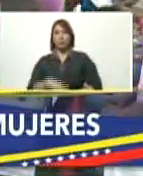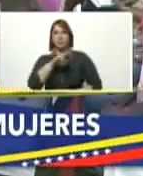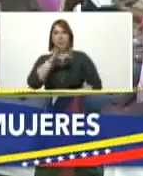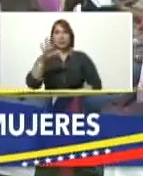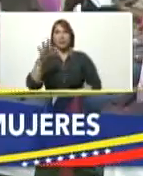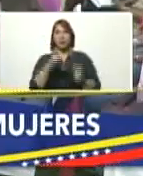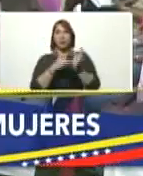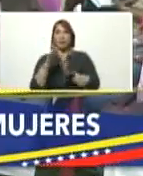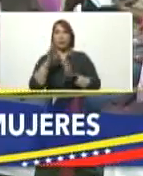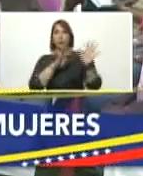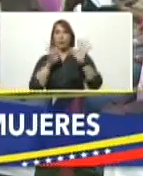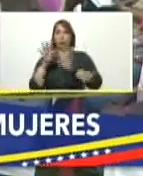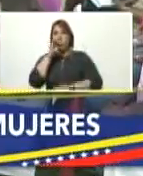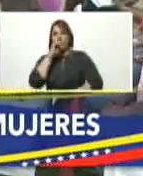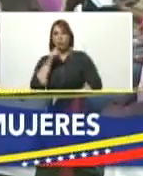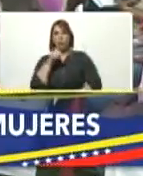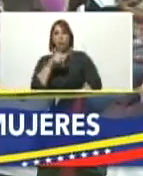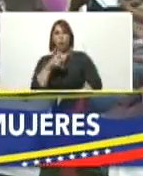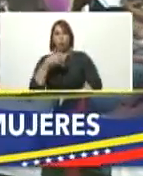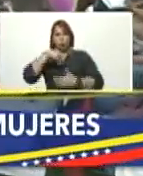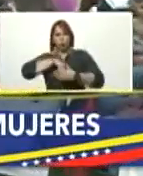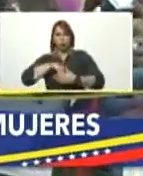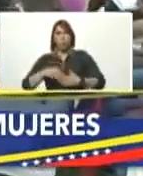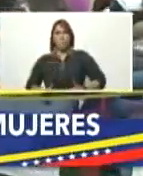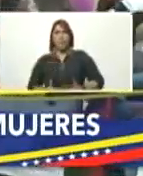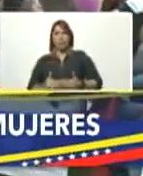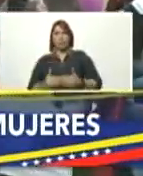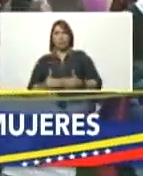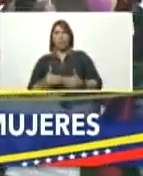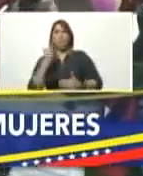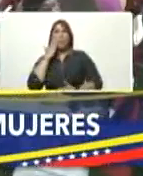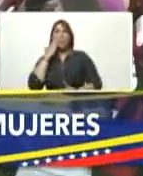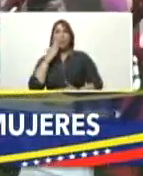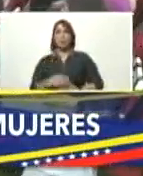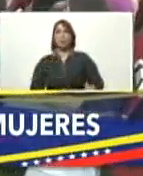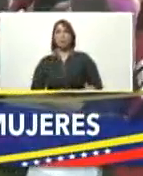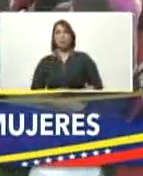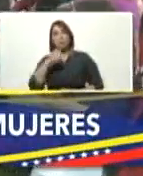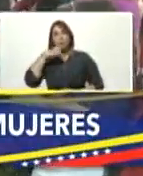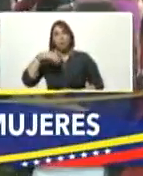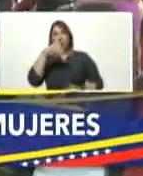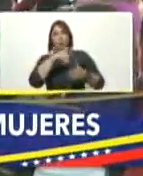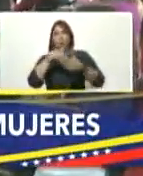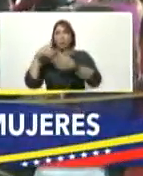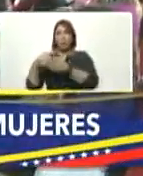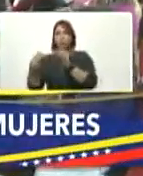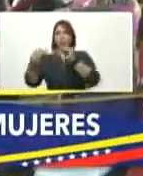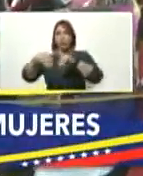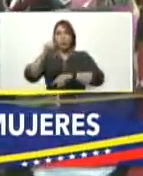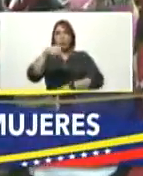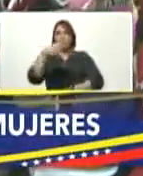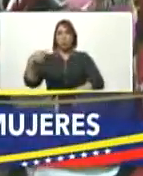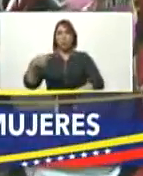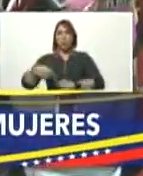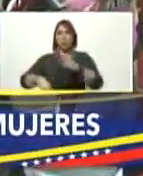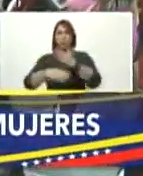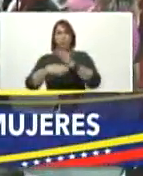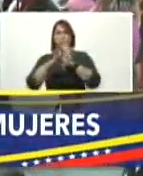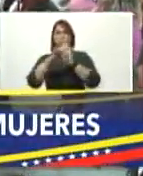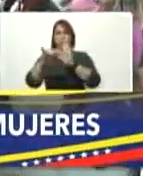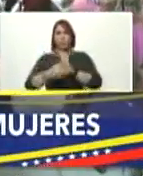de abril de 99, estabas tú en la barriga de tu mamá. Junto y el pueblo votó si estaba de acuerdo o no con ir a una